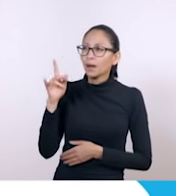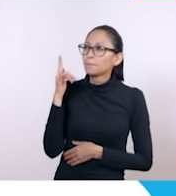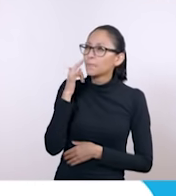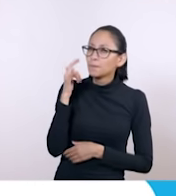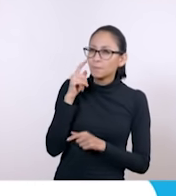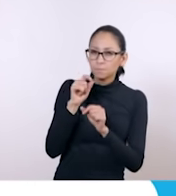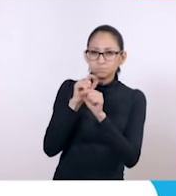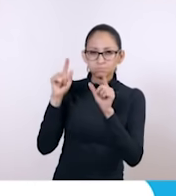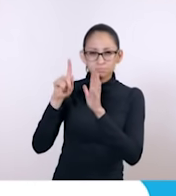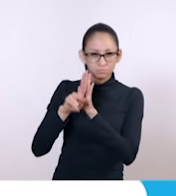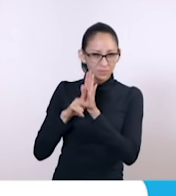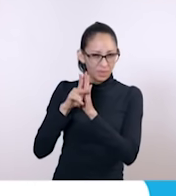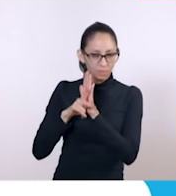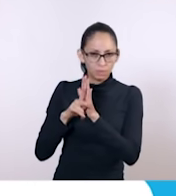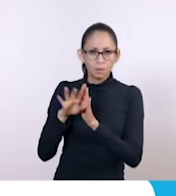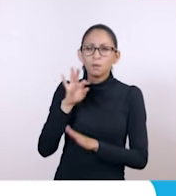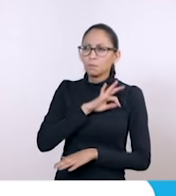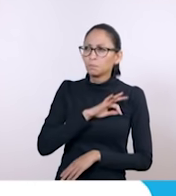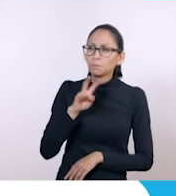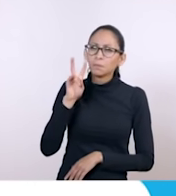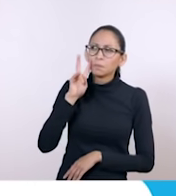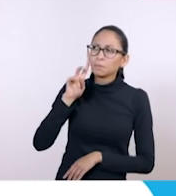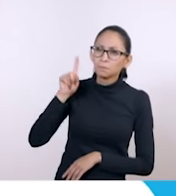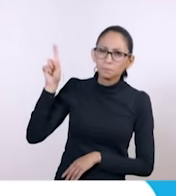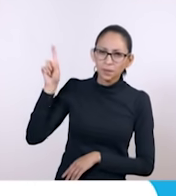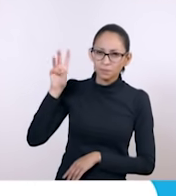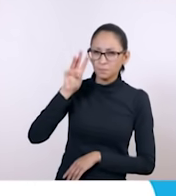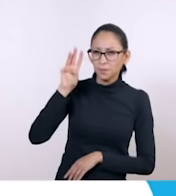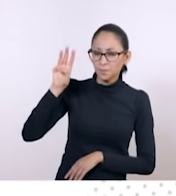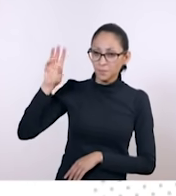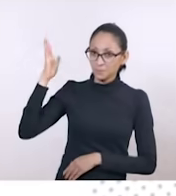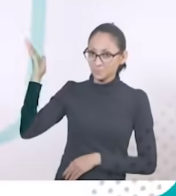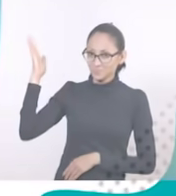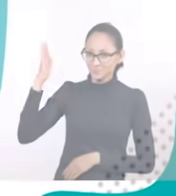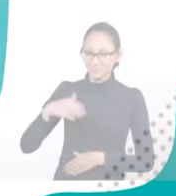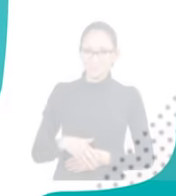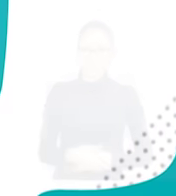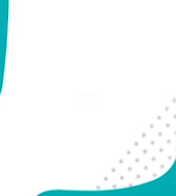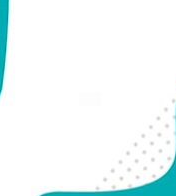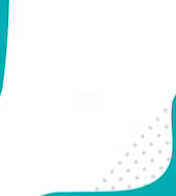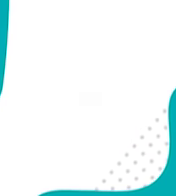Aprende en Casa 2. Los puedes encontrar en la siguiente liga.